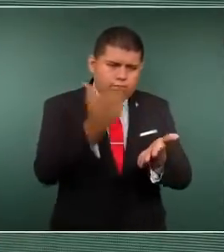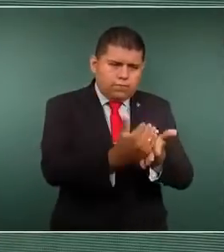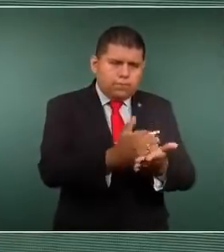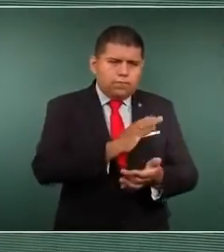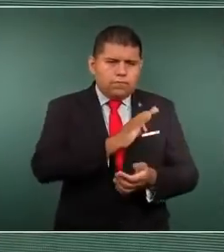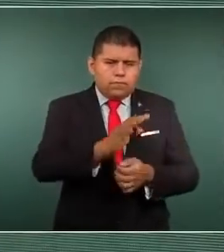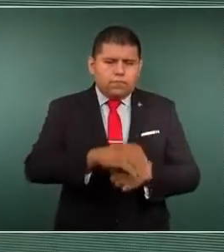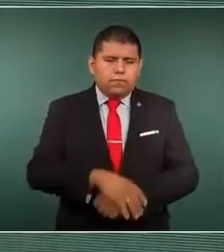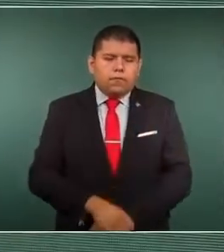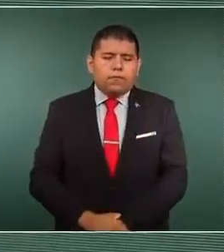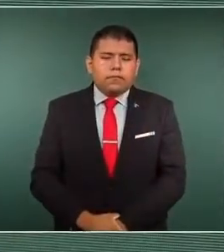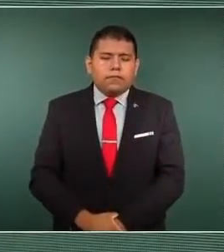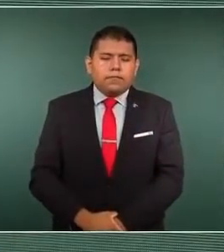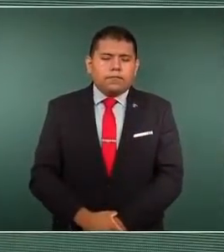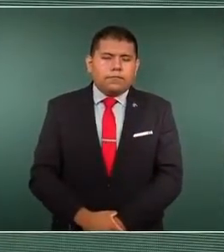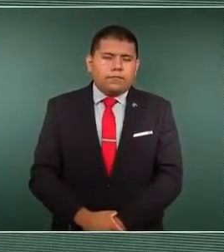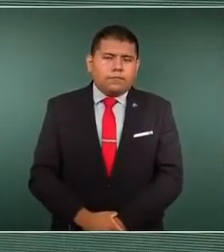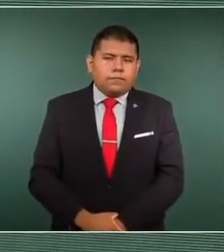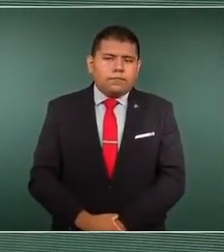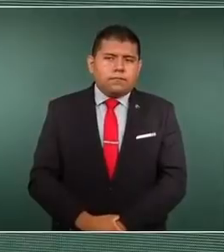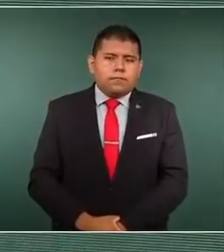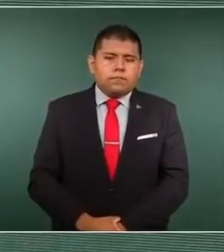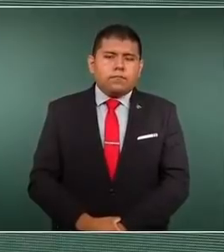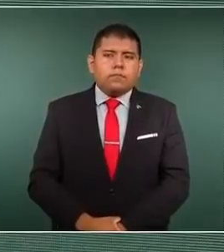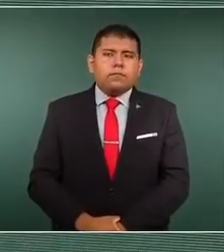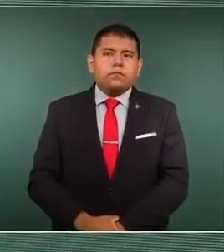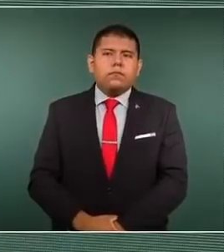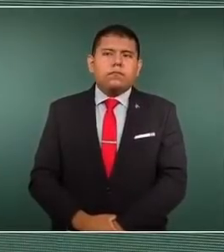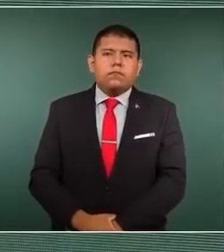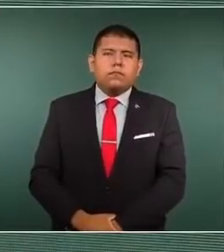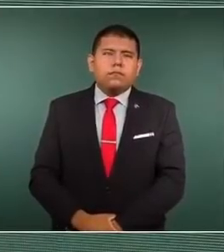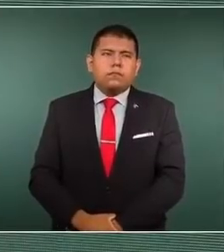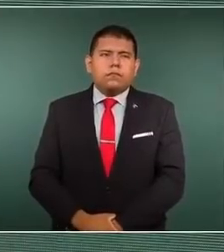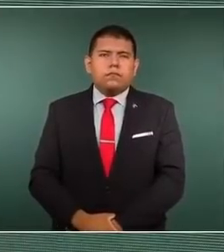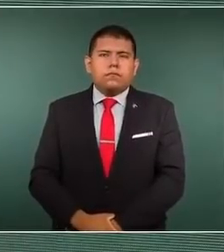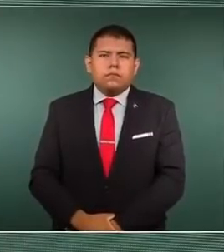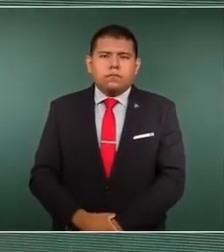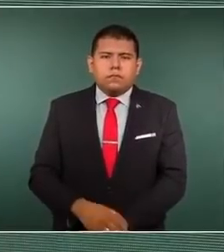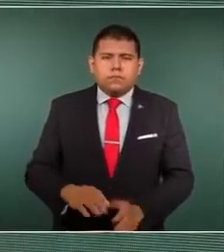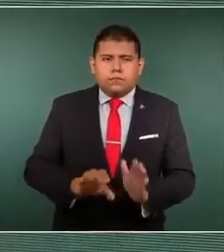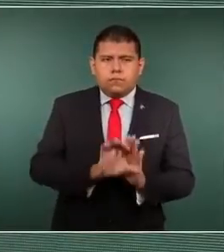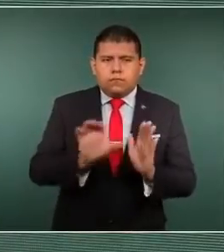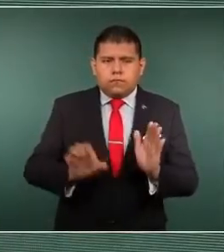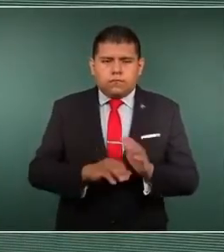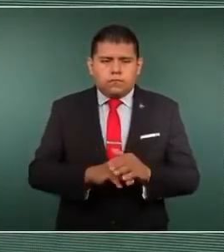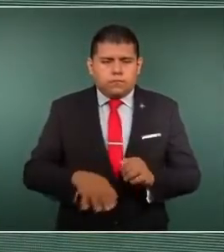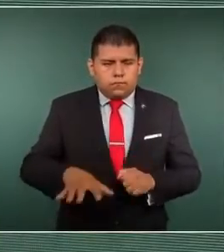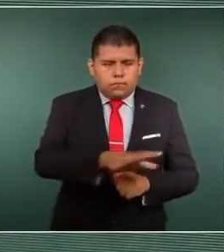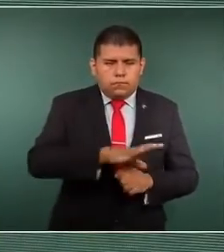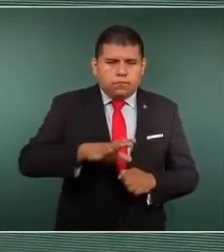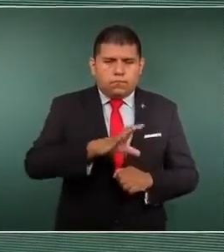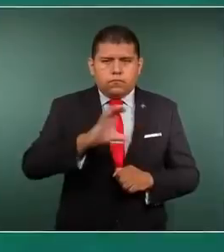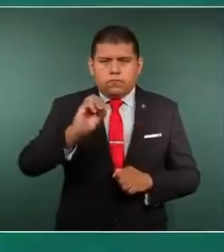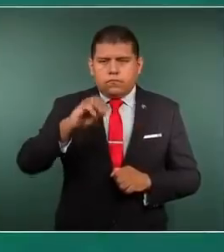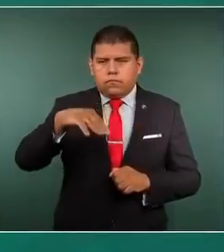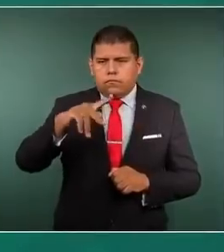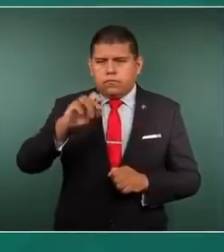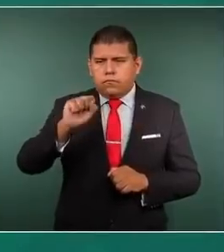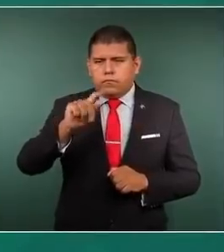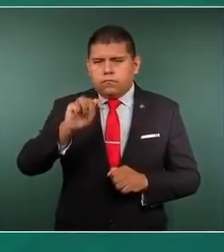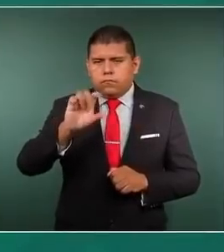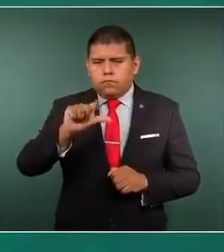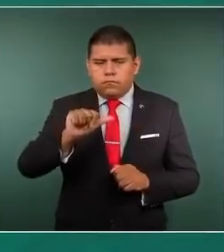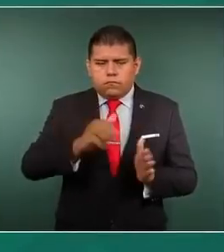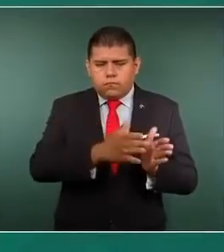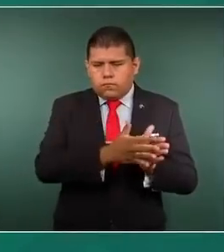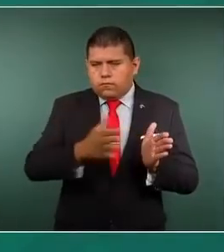solo no se ha iniciado el de compostela tepic si está en proceso